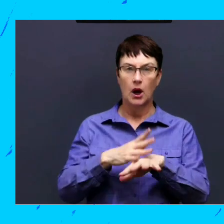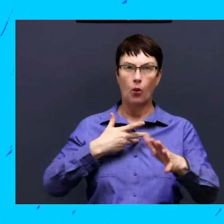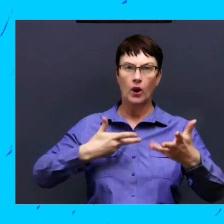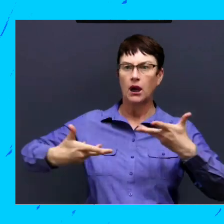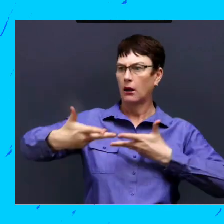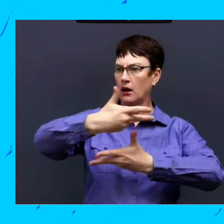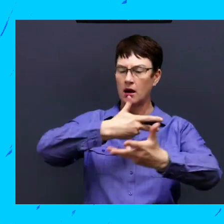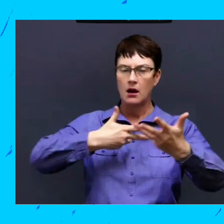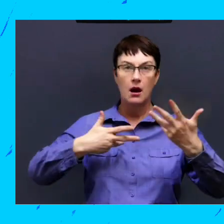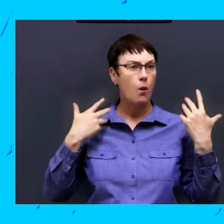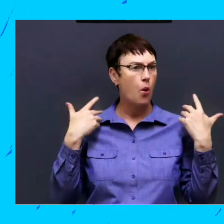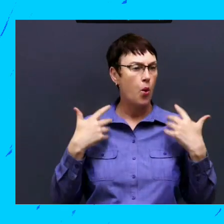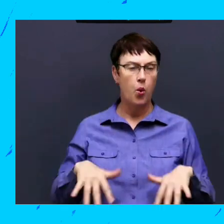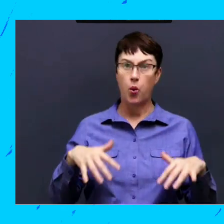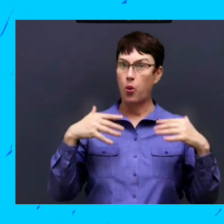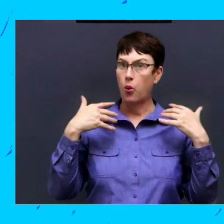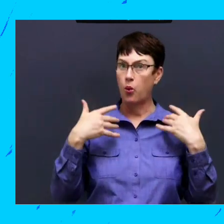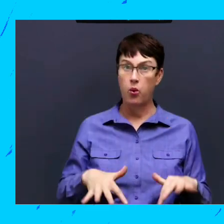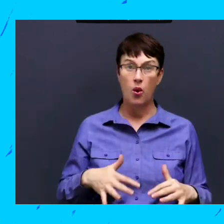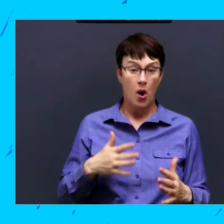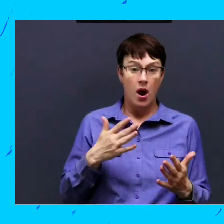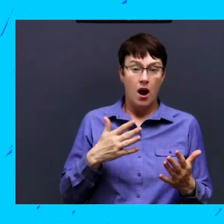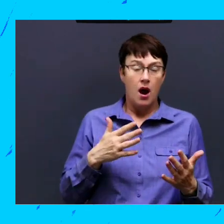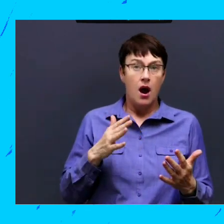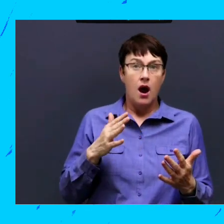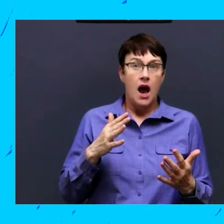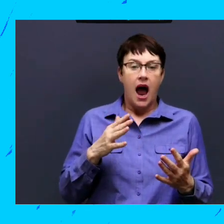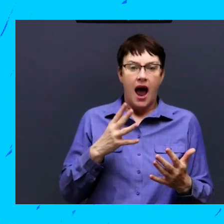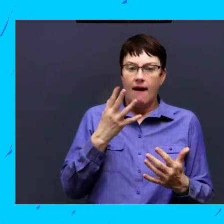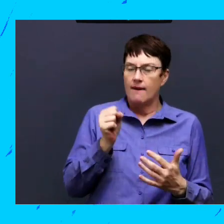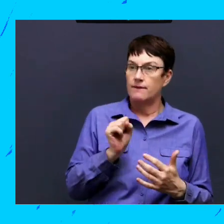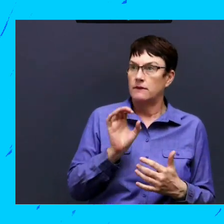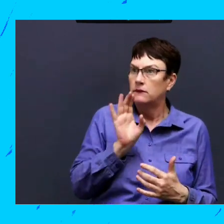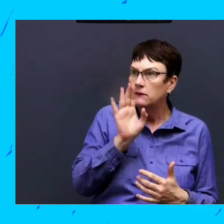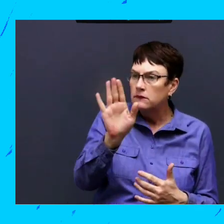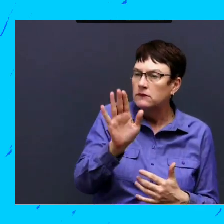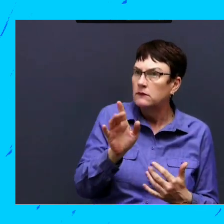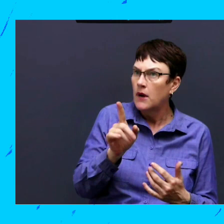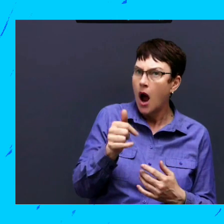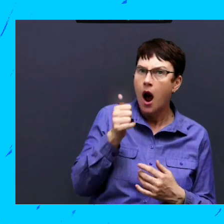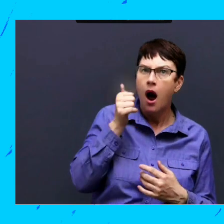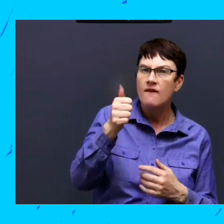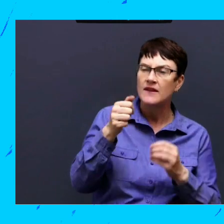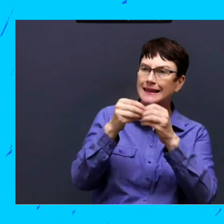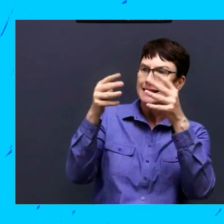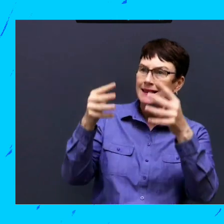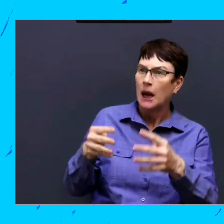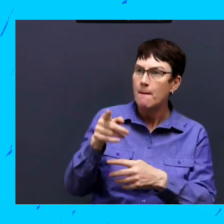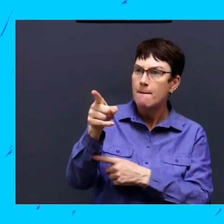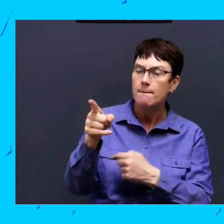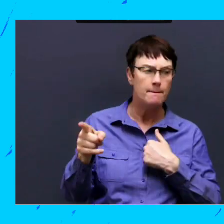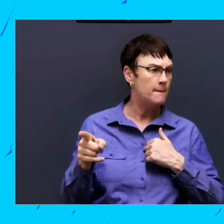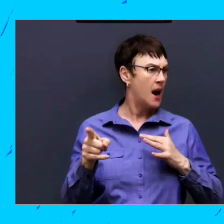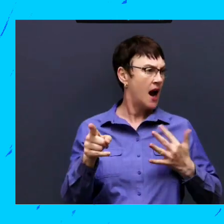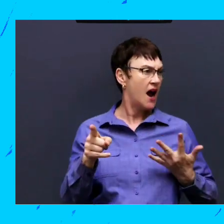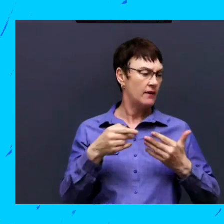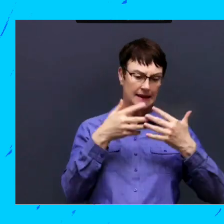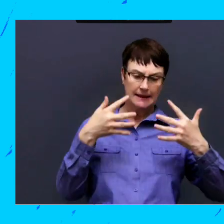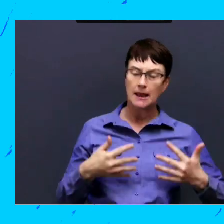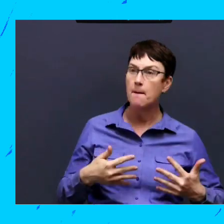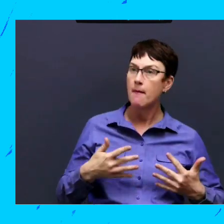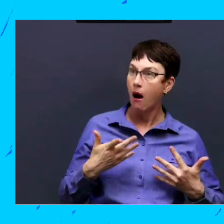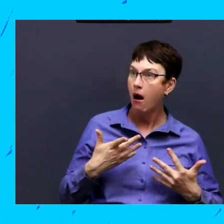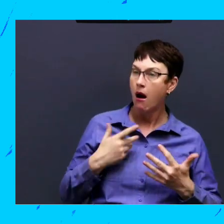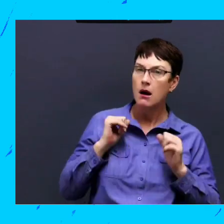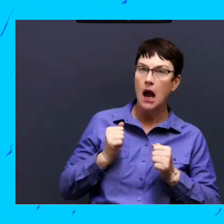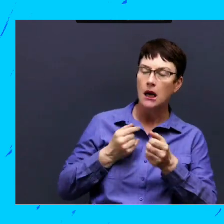de gestión de información que hay en otros sectores que pueden ayudar a tener una imagen